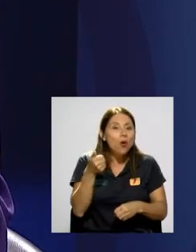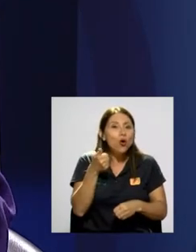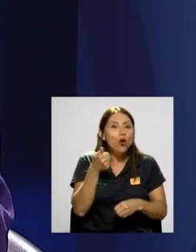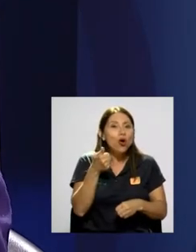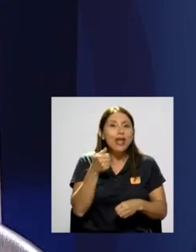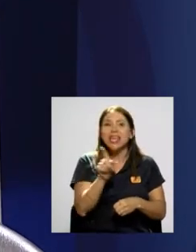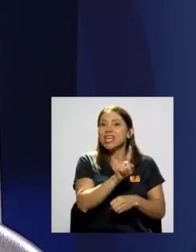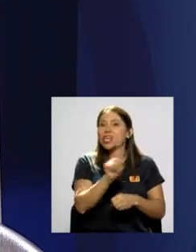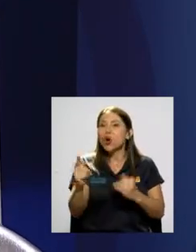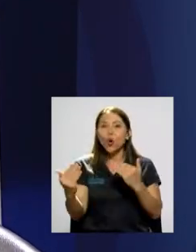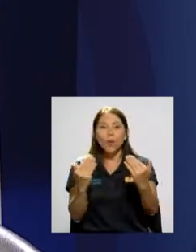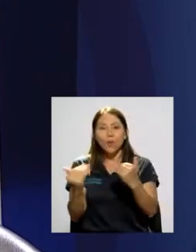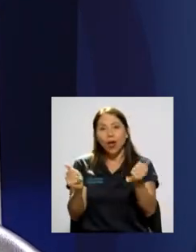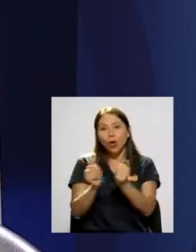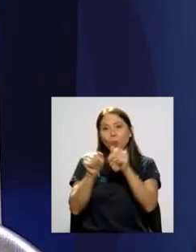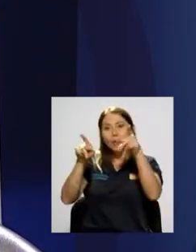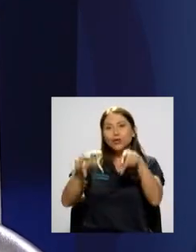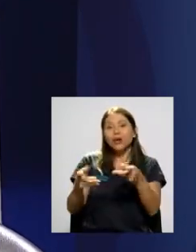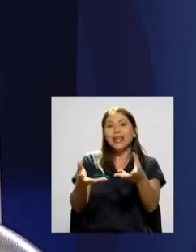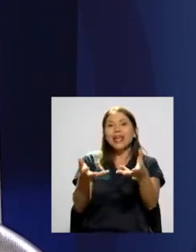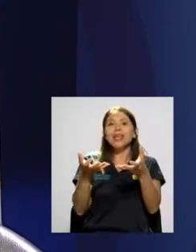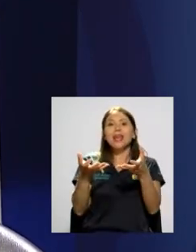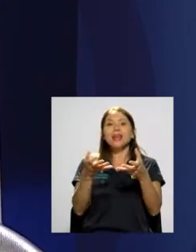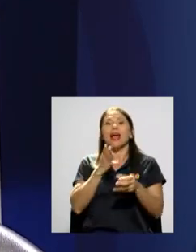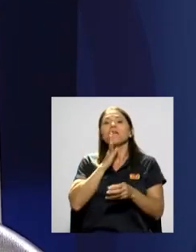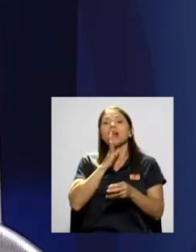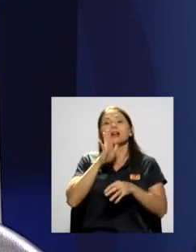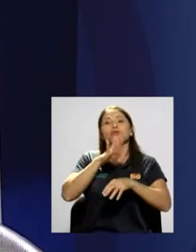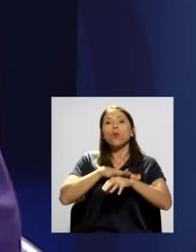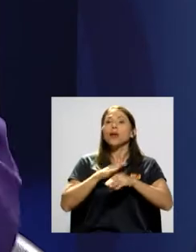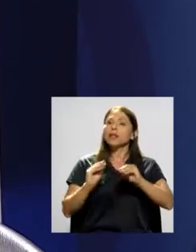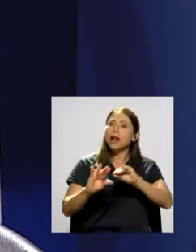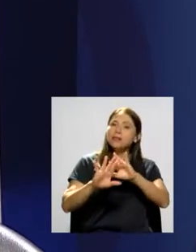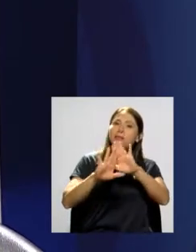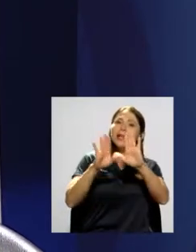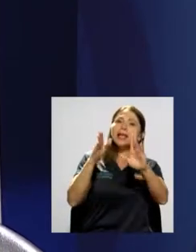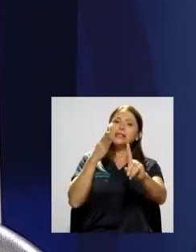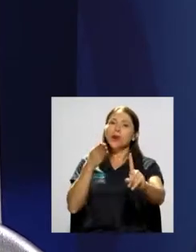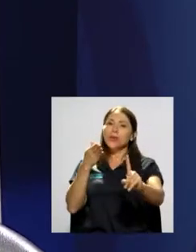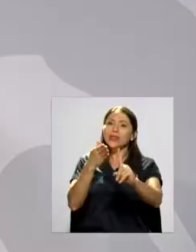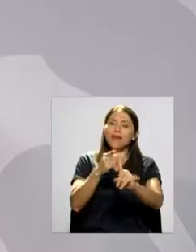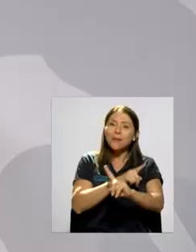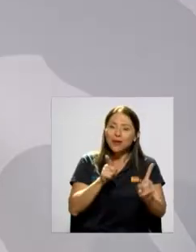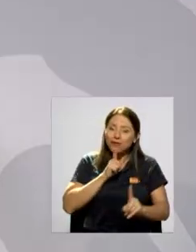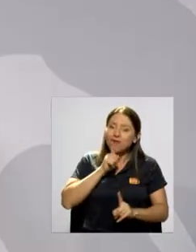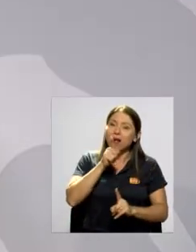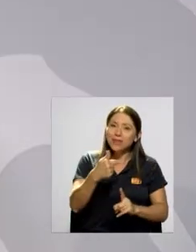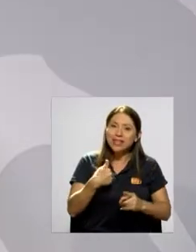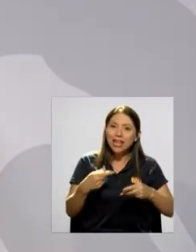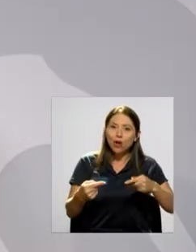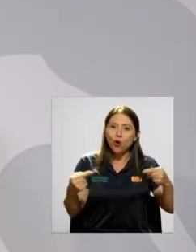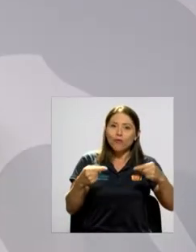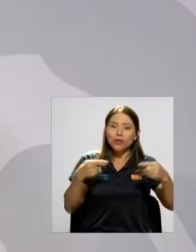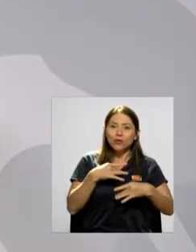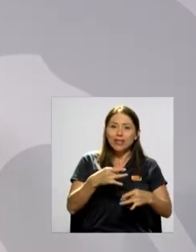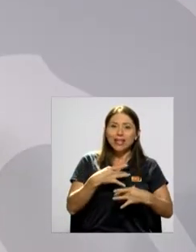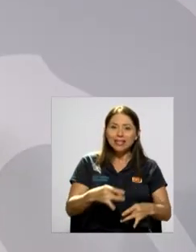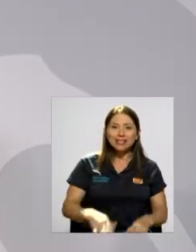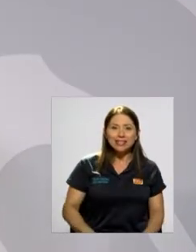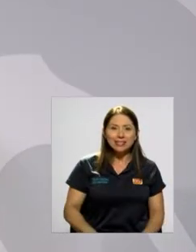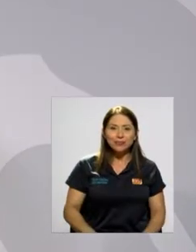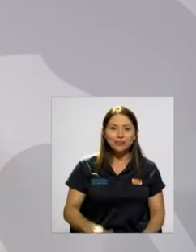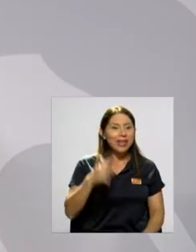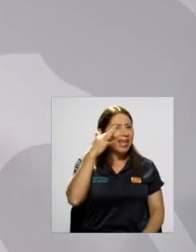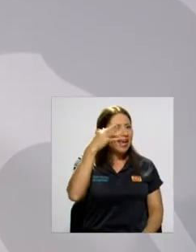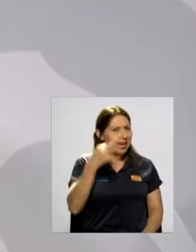cobijarse bajo la apariencia de la objetividad cuando claramente tiene una agenda y claramente tiene conflicto de intereses. Creo que ya nos vamos moviendo un poquito hacia eso,